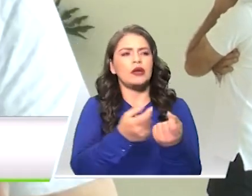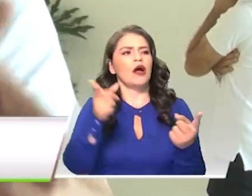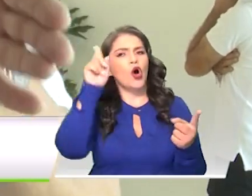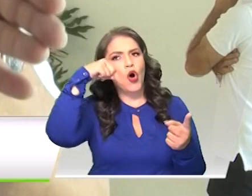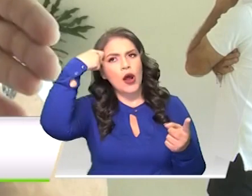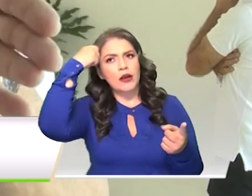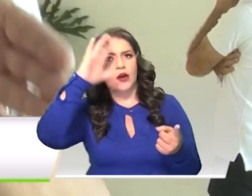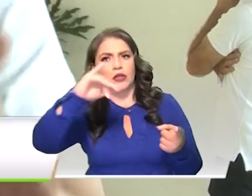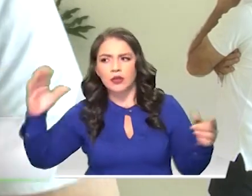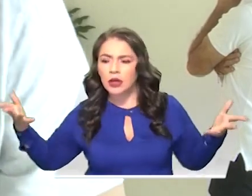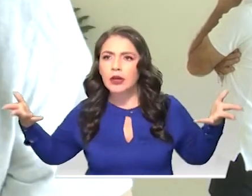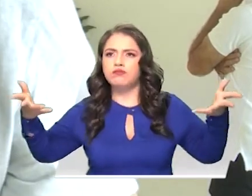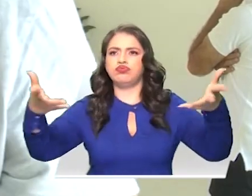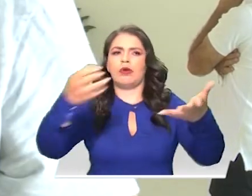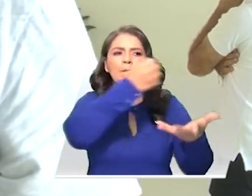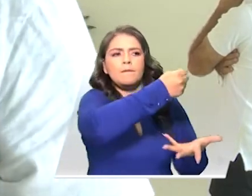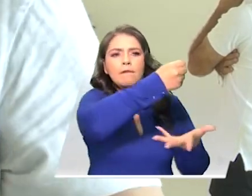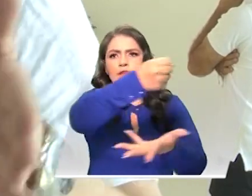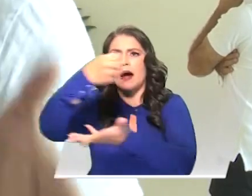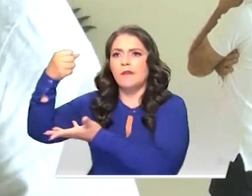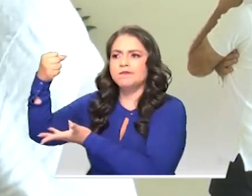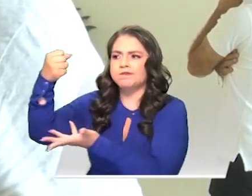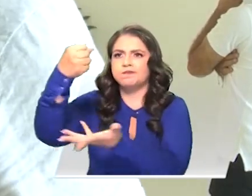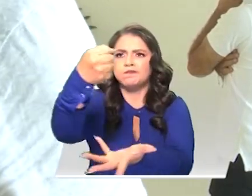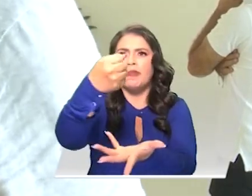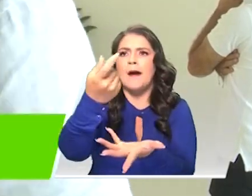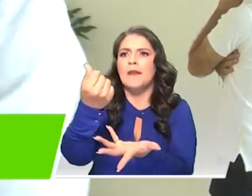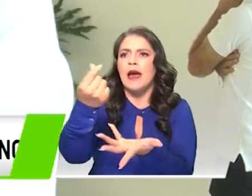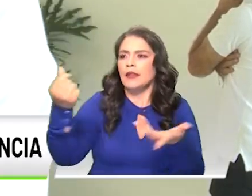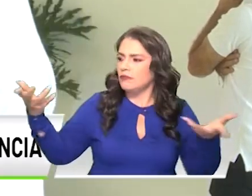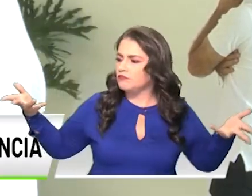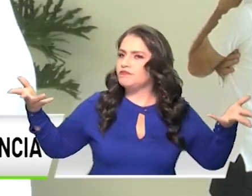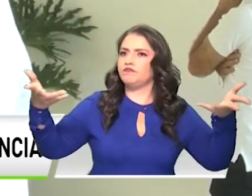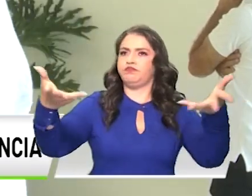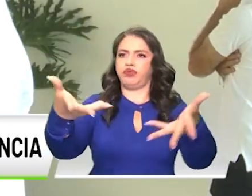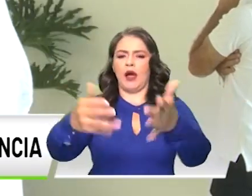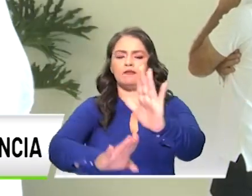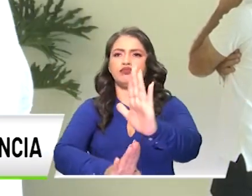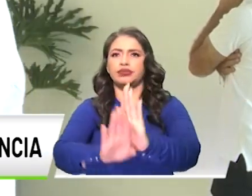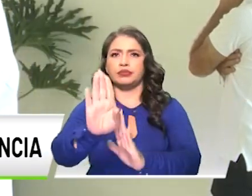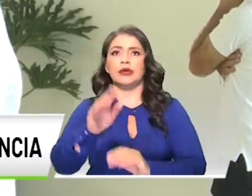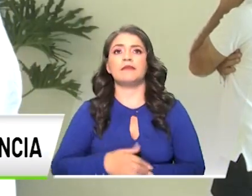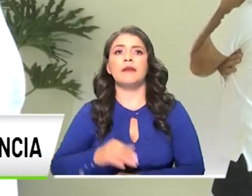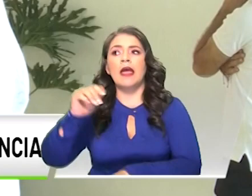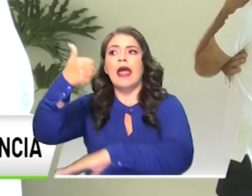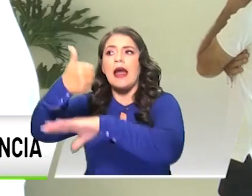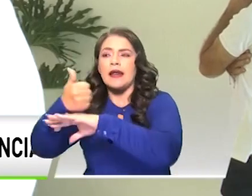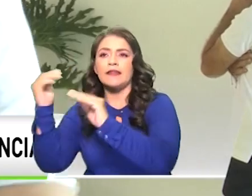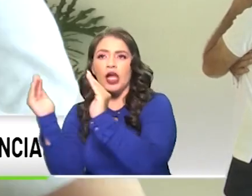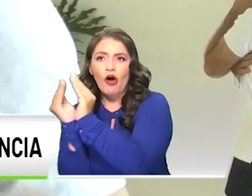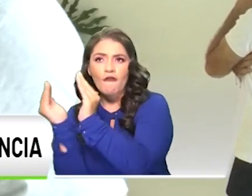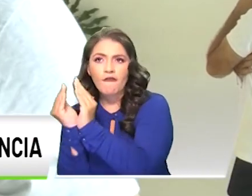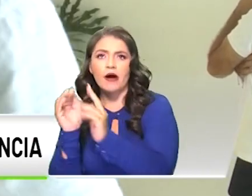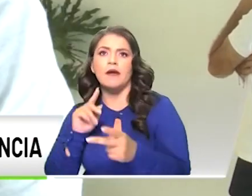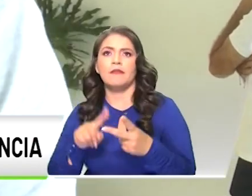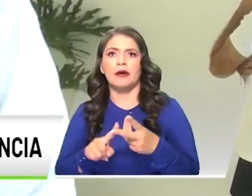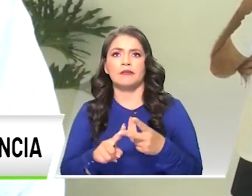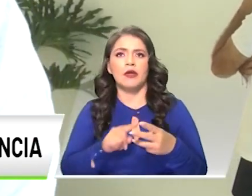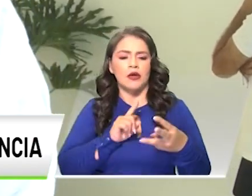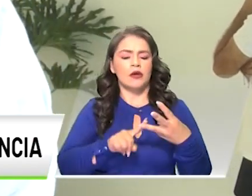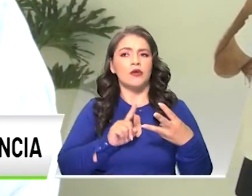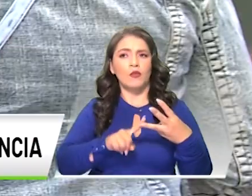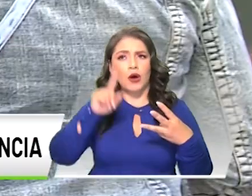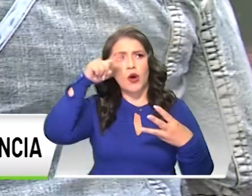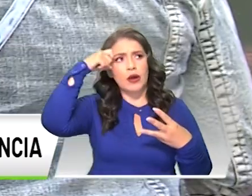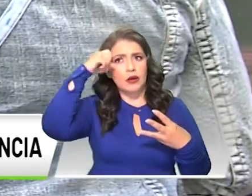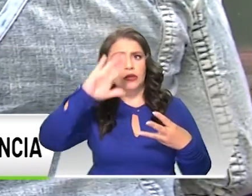Antioquia, de también capitalizar a Sabia Salud, proteger a Sabia Salud y también el gerente de Confama en la misma dirección, como lo está haciendo el gobernador